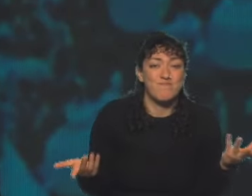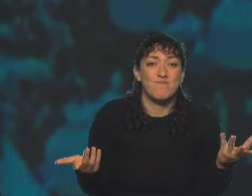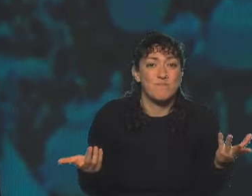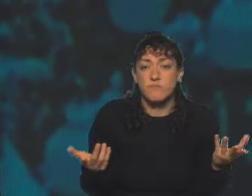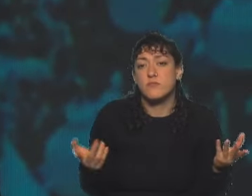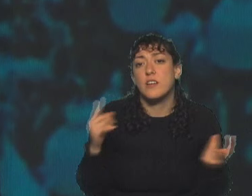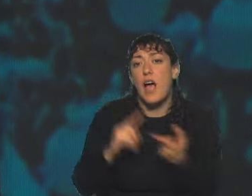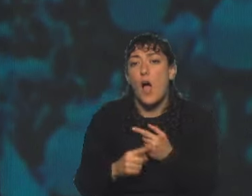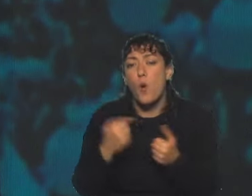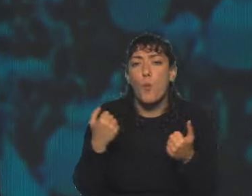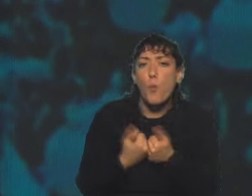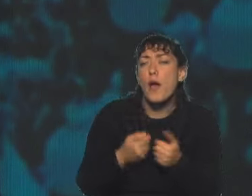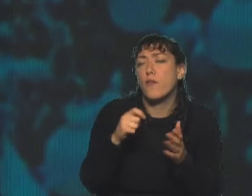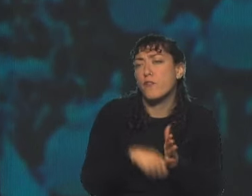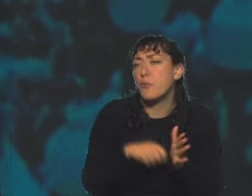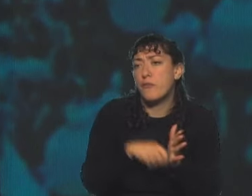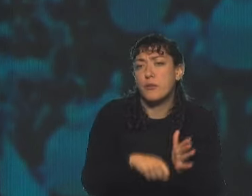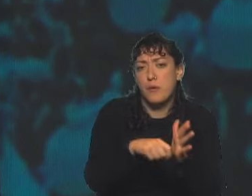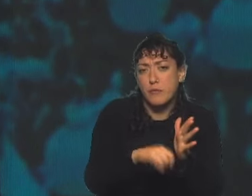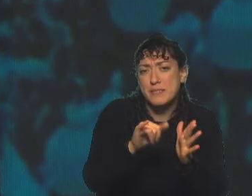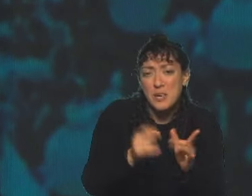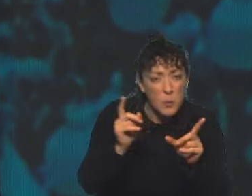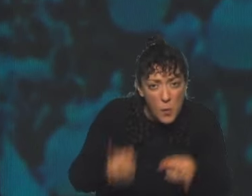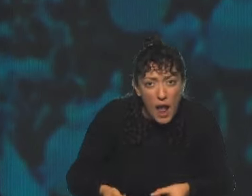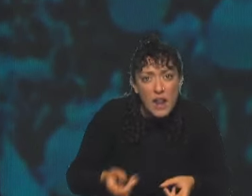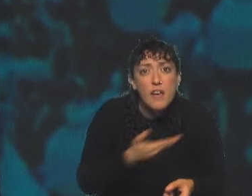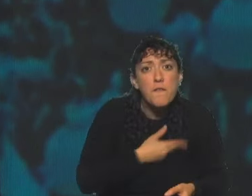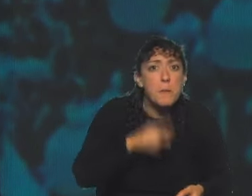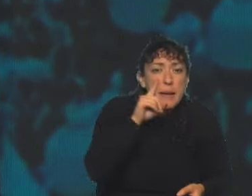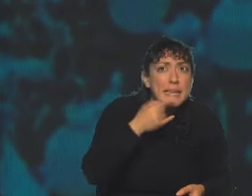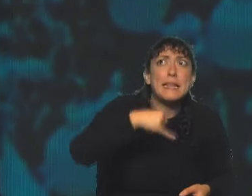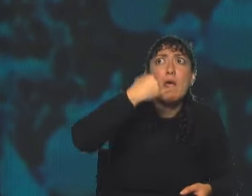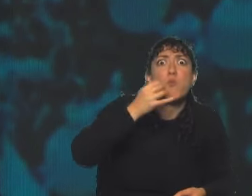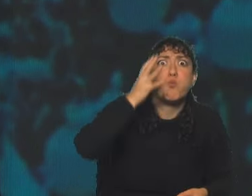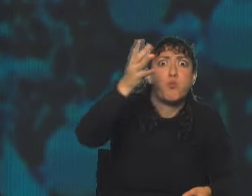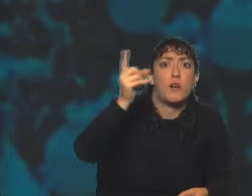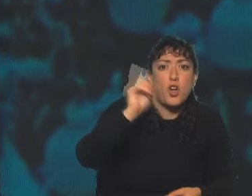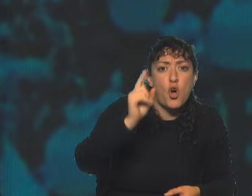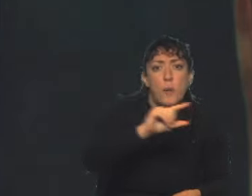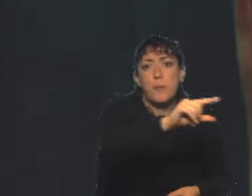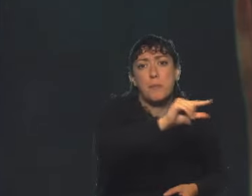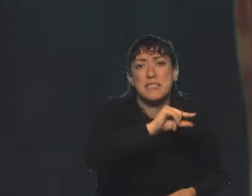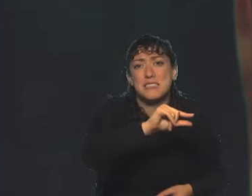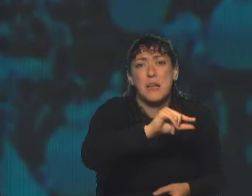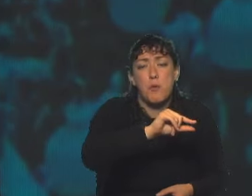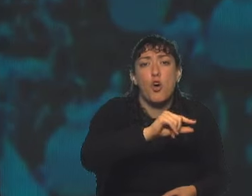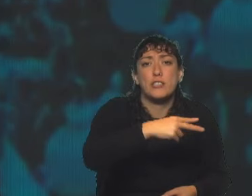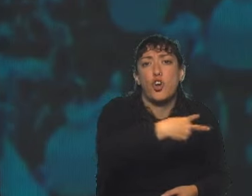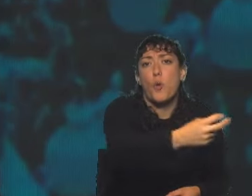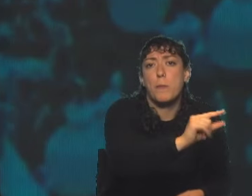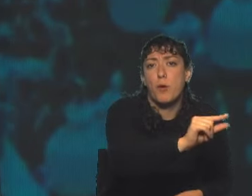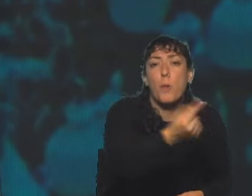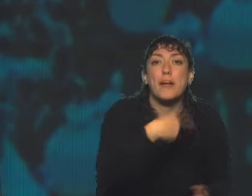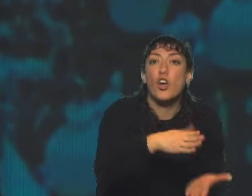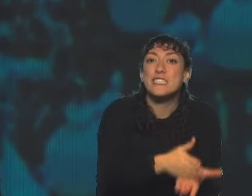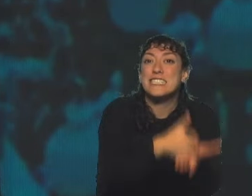los acuerdos que se han firmado, ¿no es cierto? El fondo no es que cobre mayores intereses porque es el prestamista que menos cobra, el problema es que el fondo te exige.